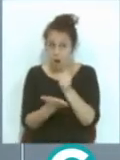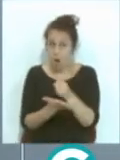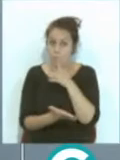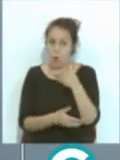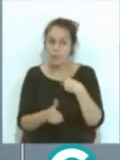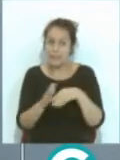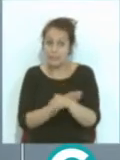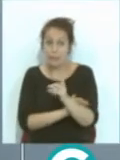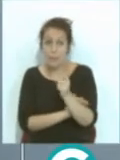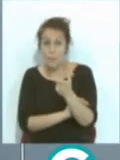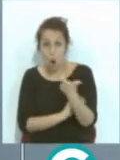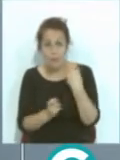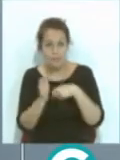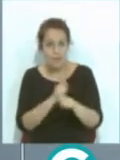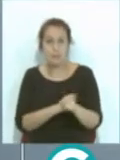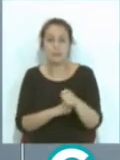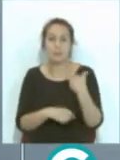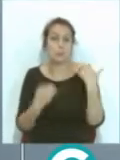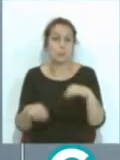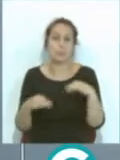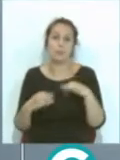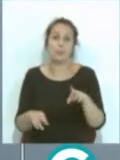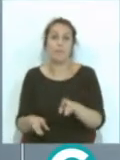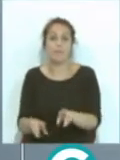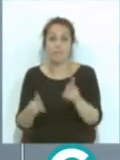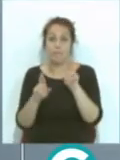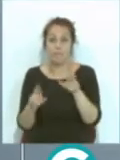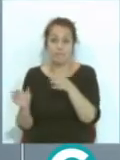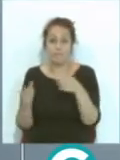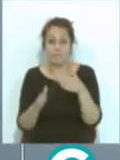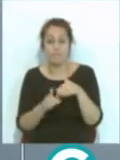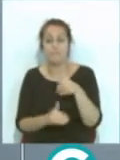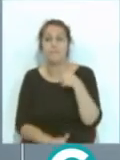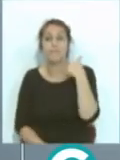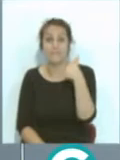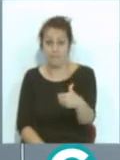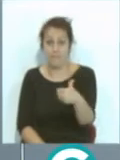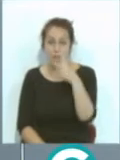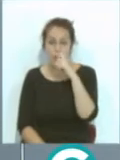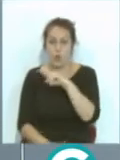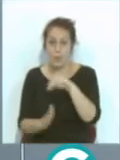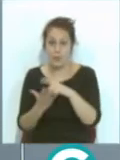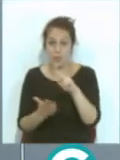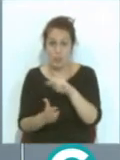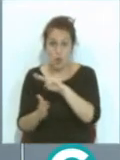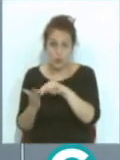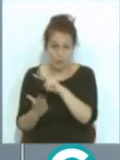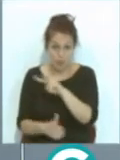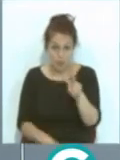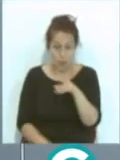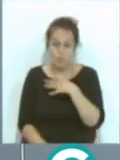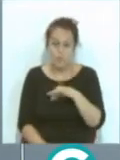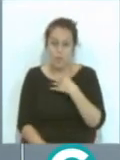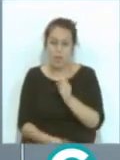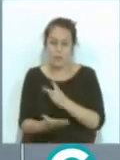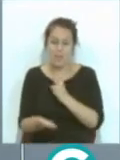poquitas entradas a la venta normalmente, y esperemos que ya la próxima temporada, la 2021-2022, se pueda volver